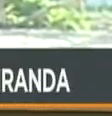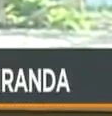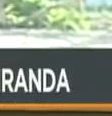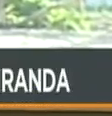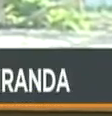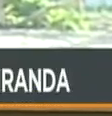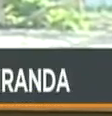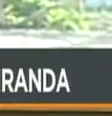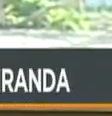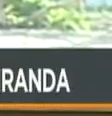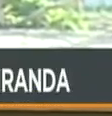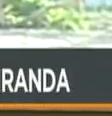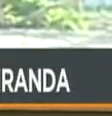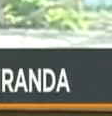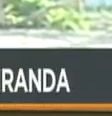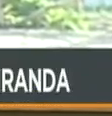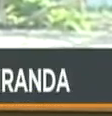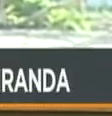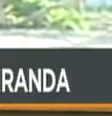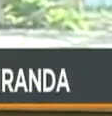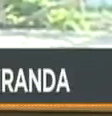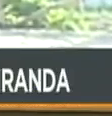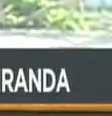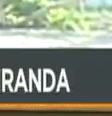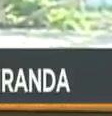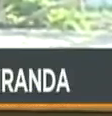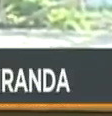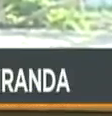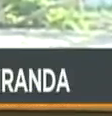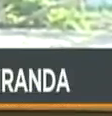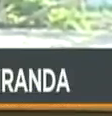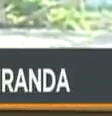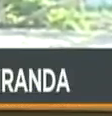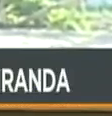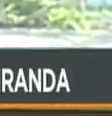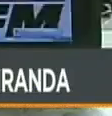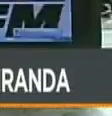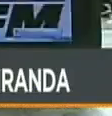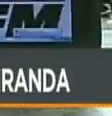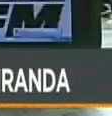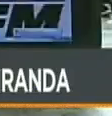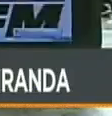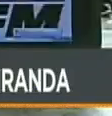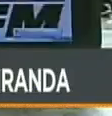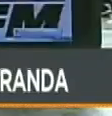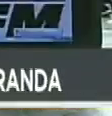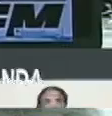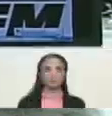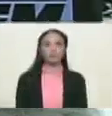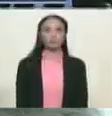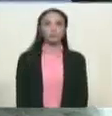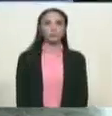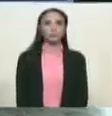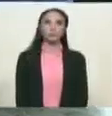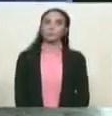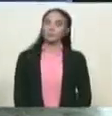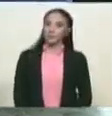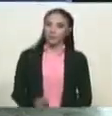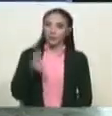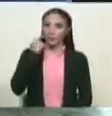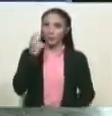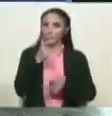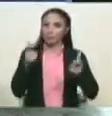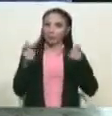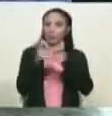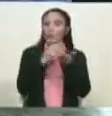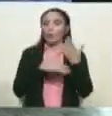fundamentales. Tenemos a la alcaldesa de Caracas, Erika Farías, coordinadora nacional. A Sumire